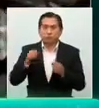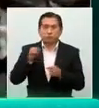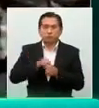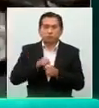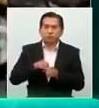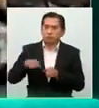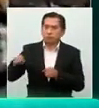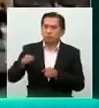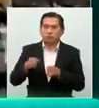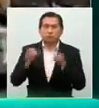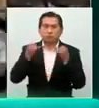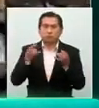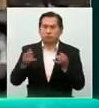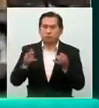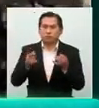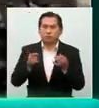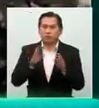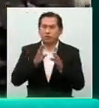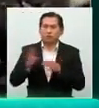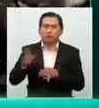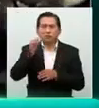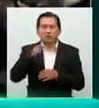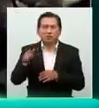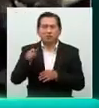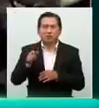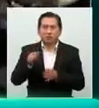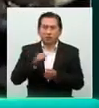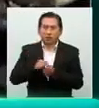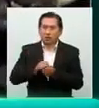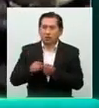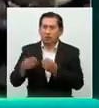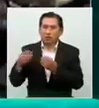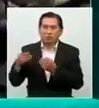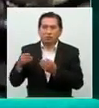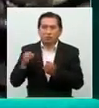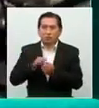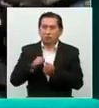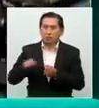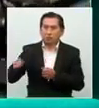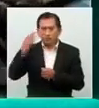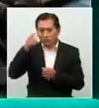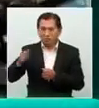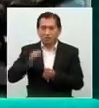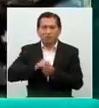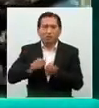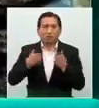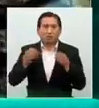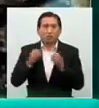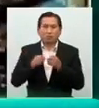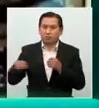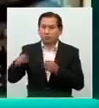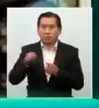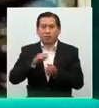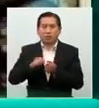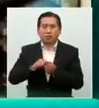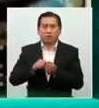con el que trabaja y brindan las privadas de libertad es la lavandería. Todos conocen muy bien la lavandería. Igual se han visto